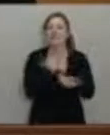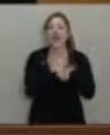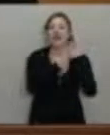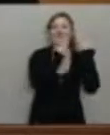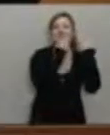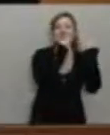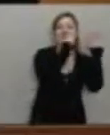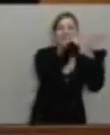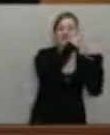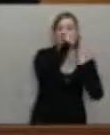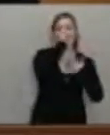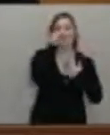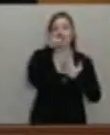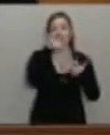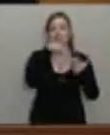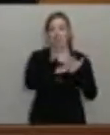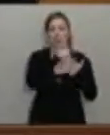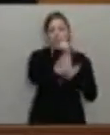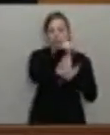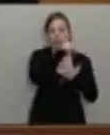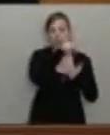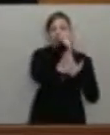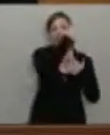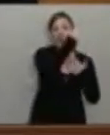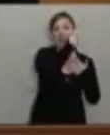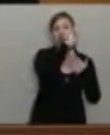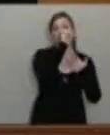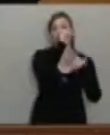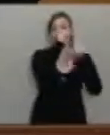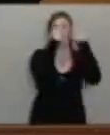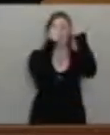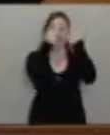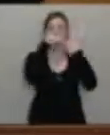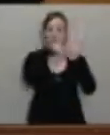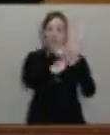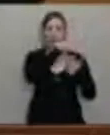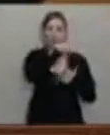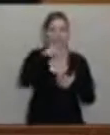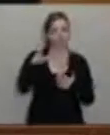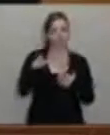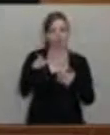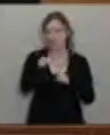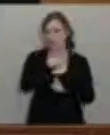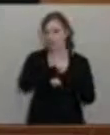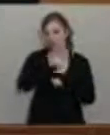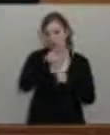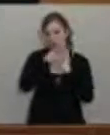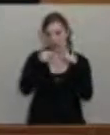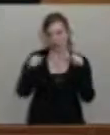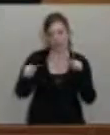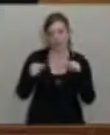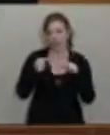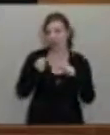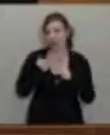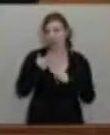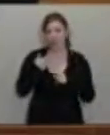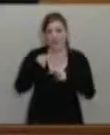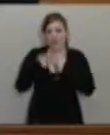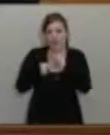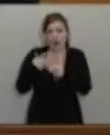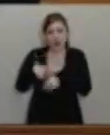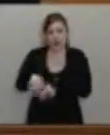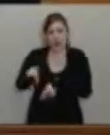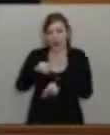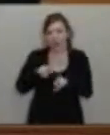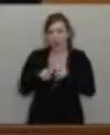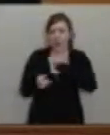parados asturianos. Y esos 107.000 parados asturianos, con sus familias, no entienden de las tácticas que le